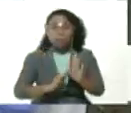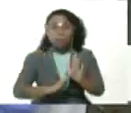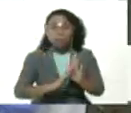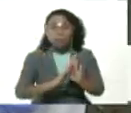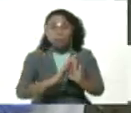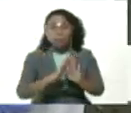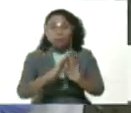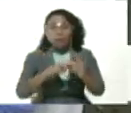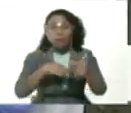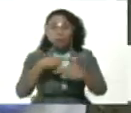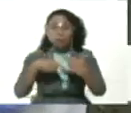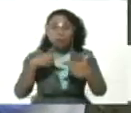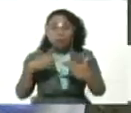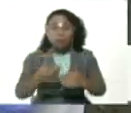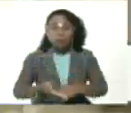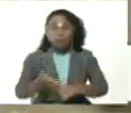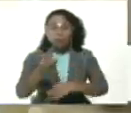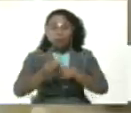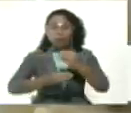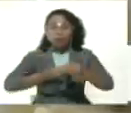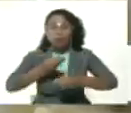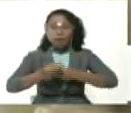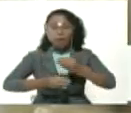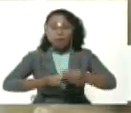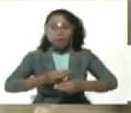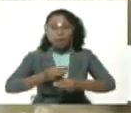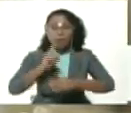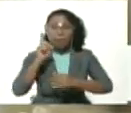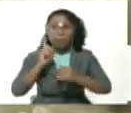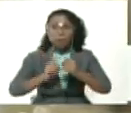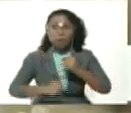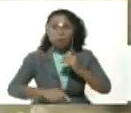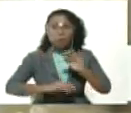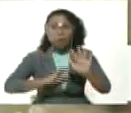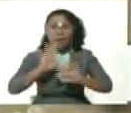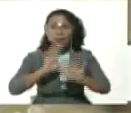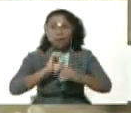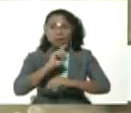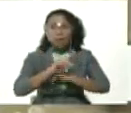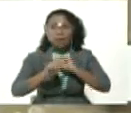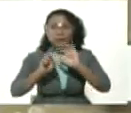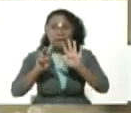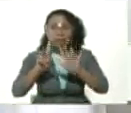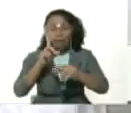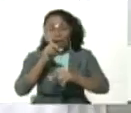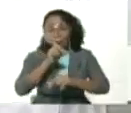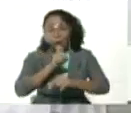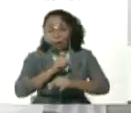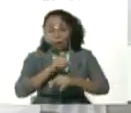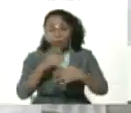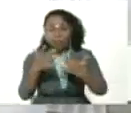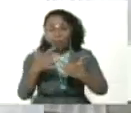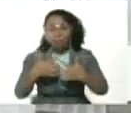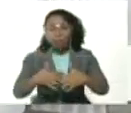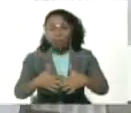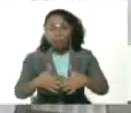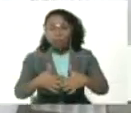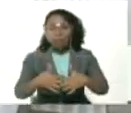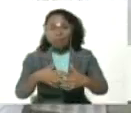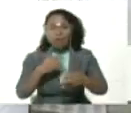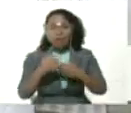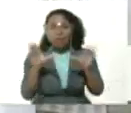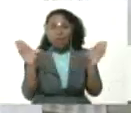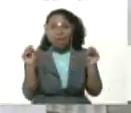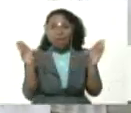en revolución, es importante resaltarlo. Ha sido en los últimos 15, 17 años que estas empresas del camarón y el cangrejo